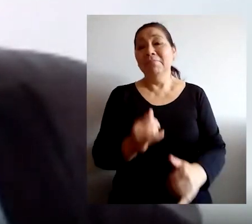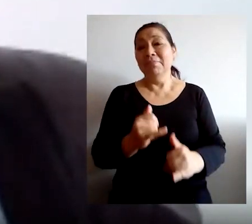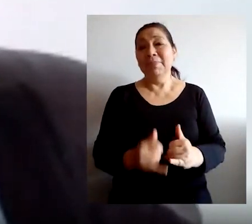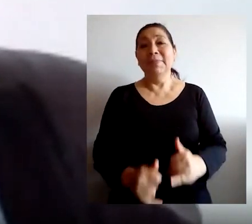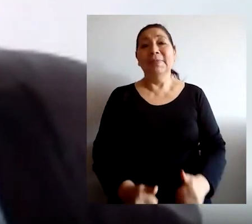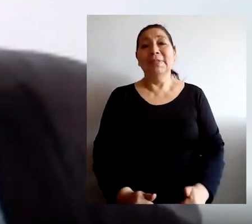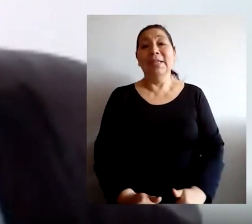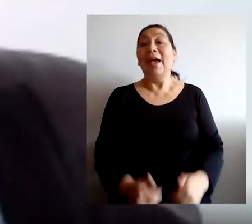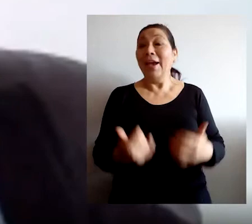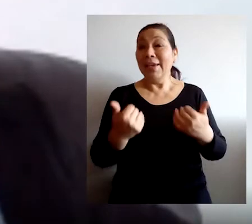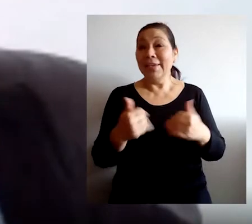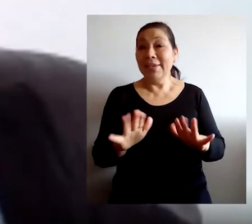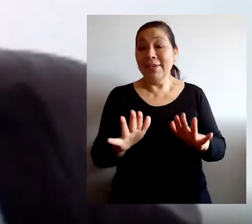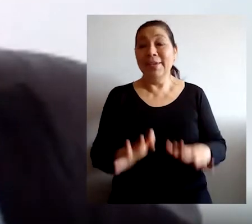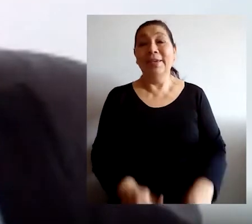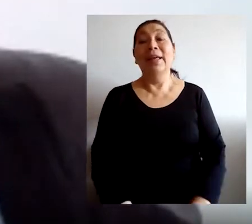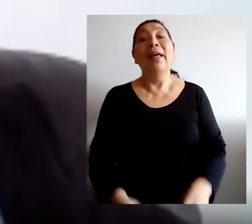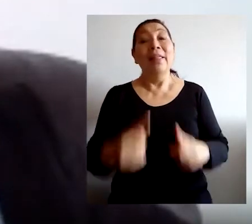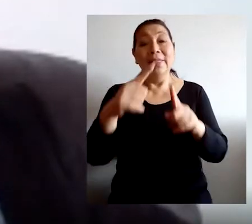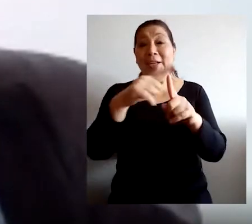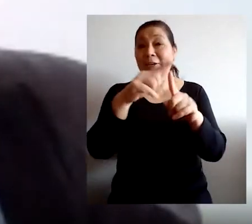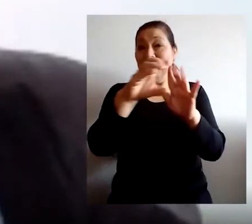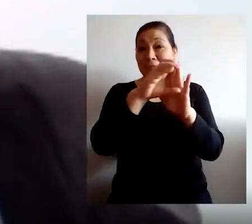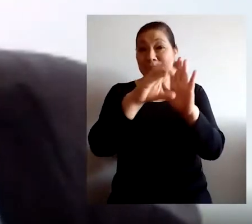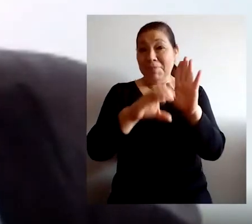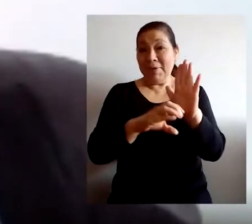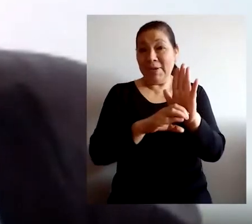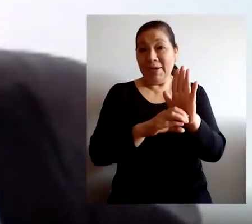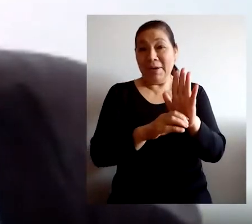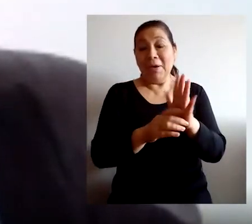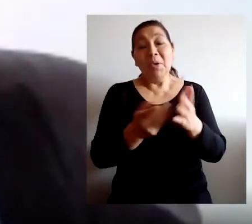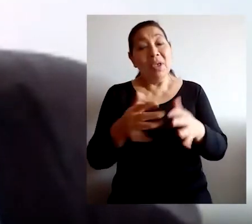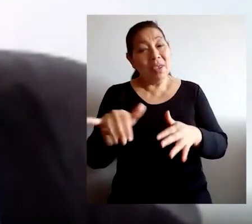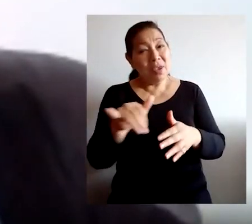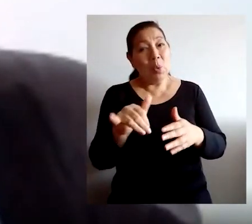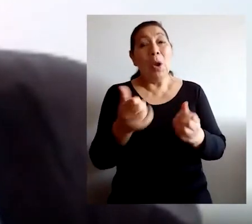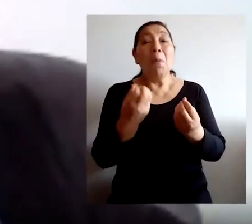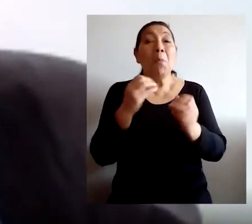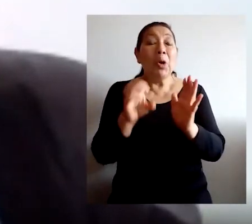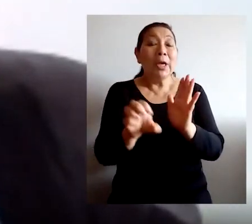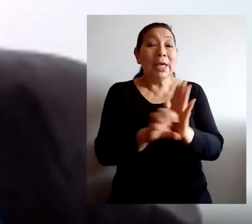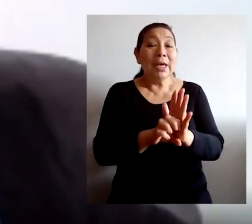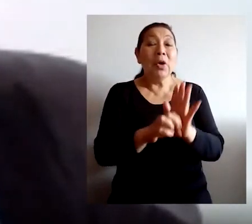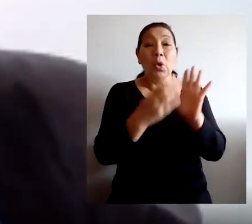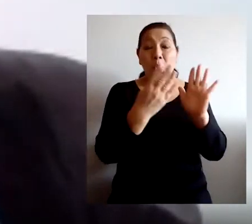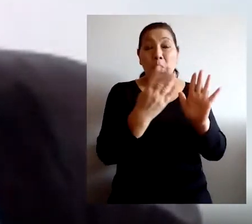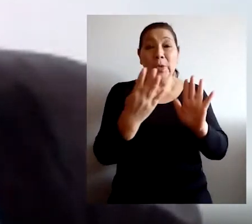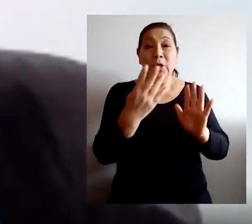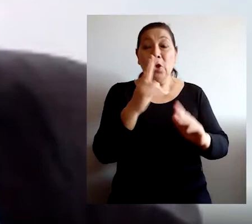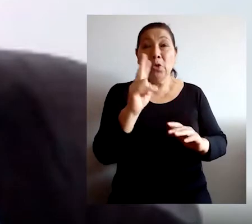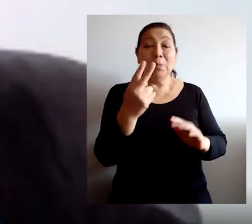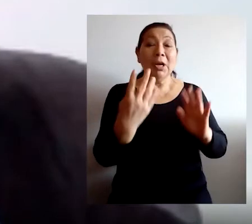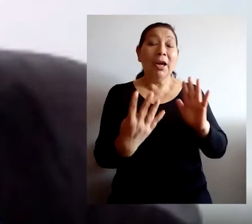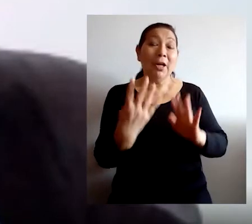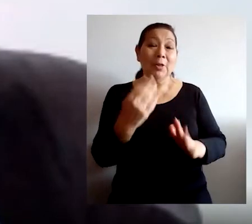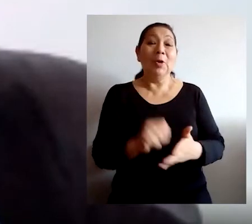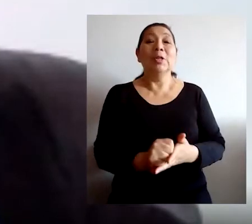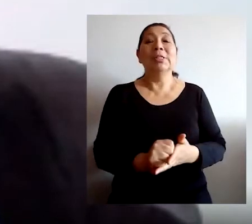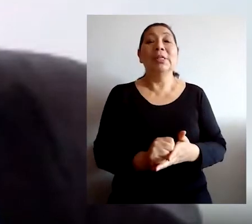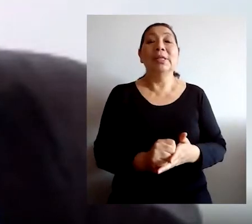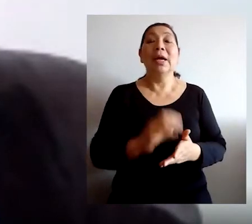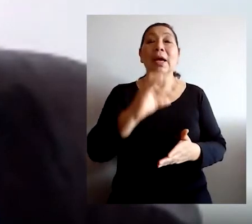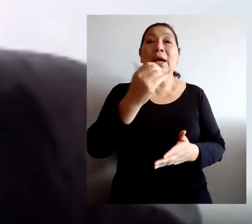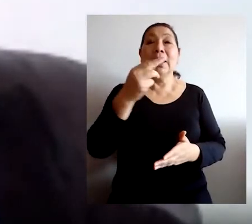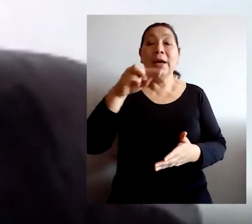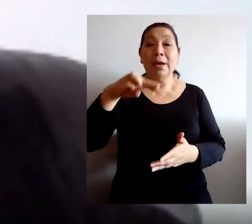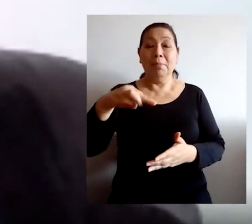Finalmente, ya el Tribunal Constitucional con respecto a casos similares, como por ejemplo el 94 del 2014, en el caso